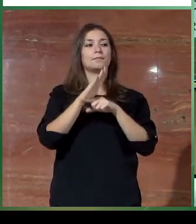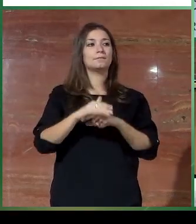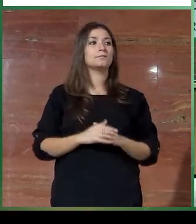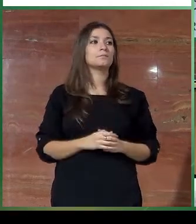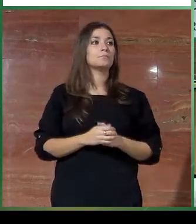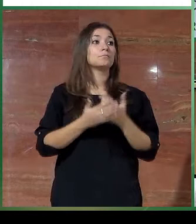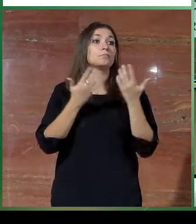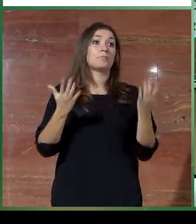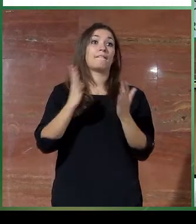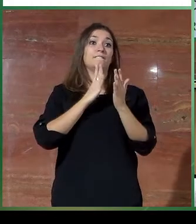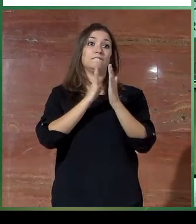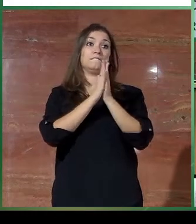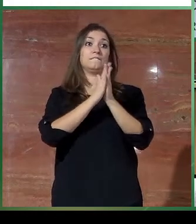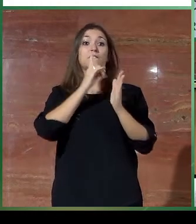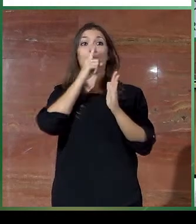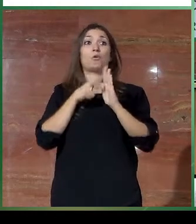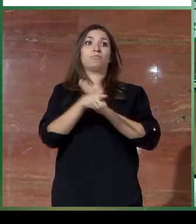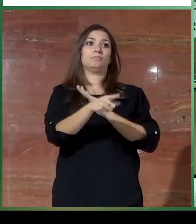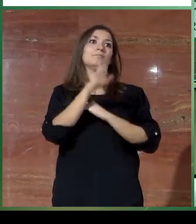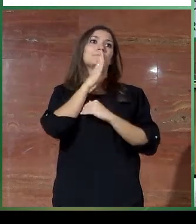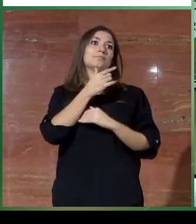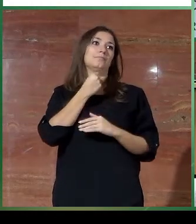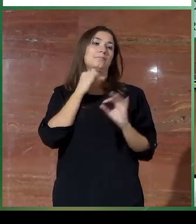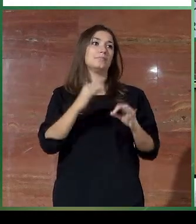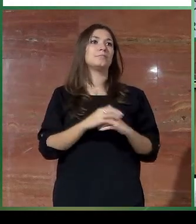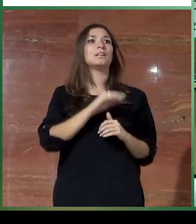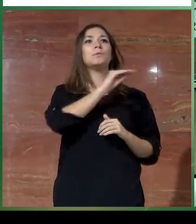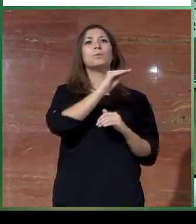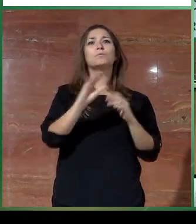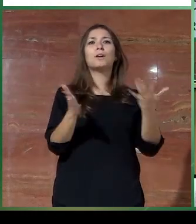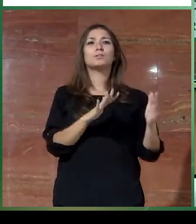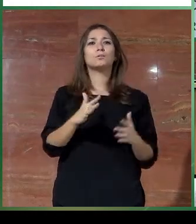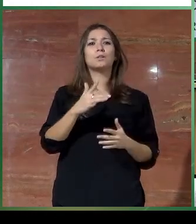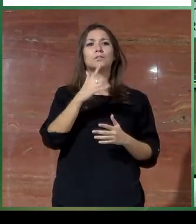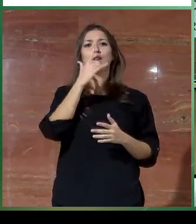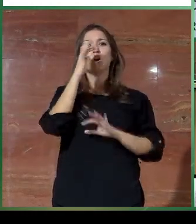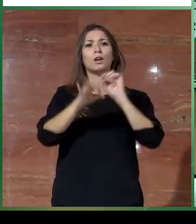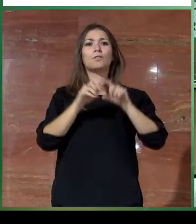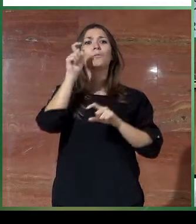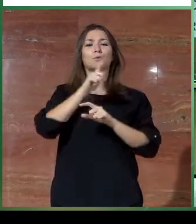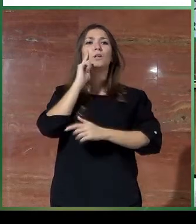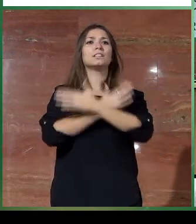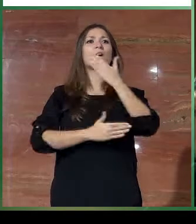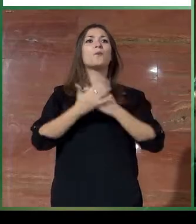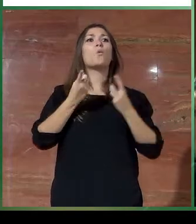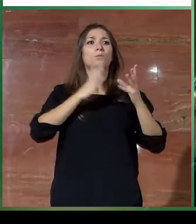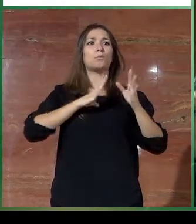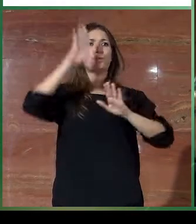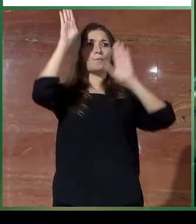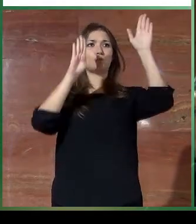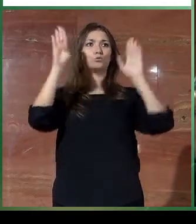cual, tomarlo, por favor, en ese entorno. ¿De cuántas organizaciones de personas con discapacidad hay en la sala? ¿Podéis levantar la mano?